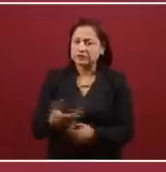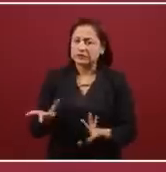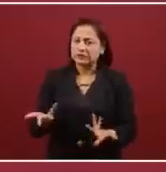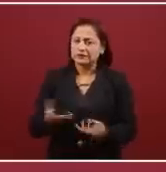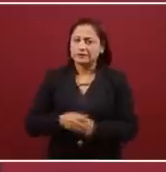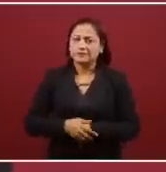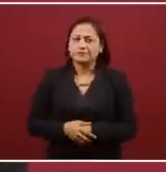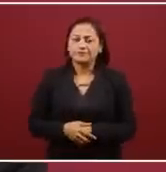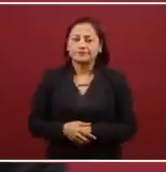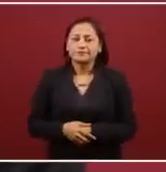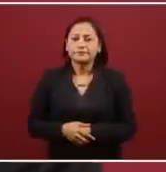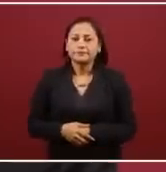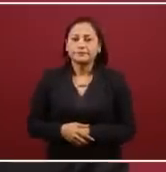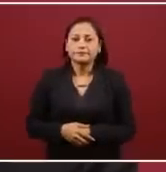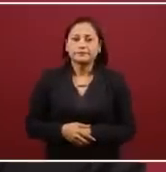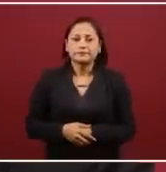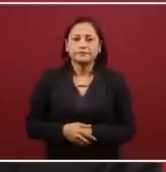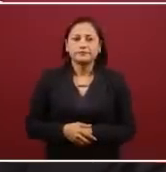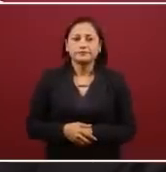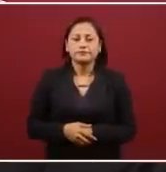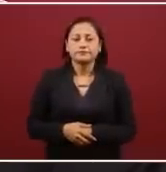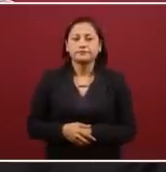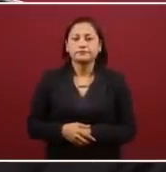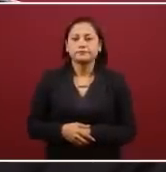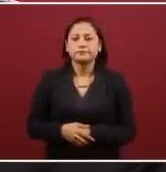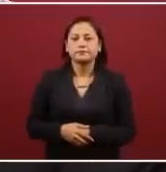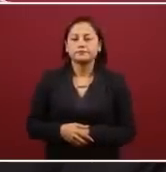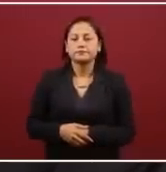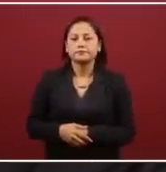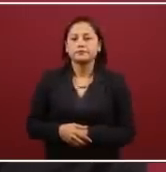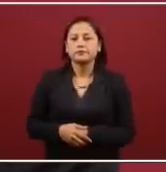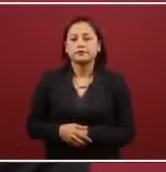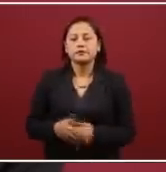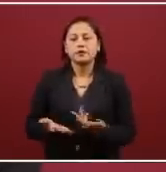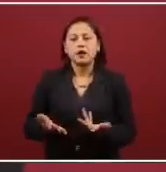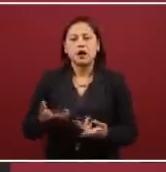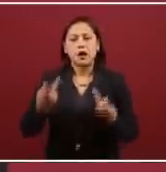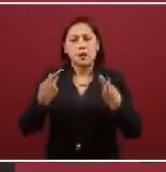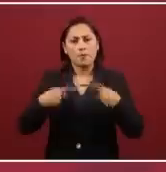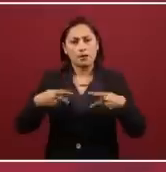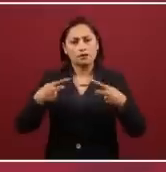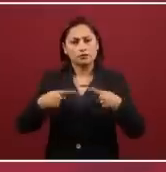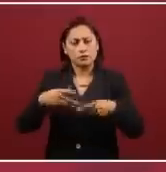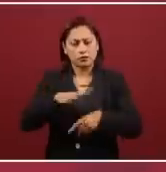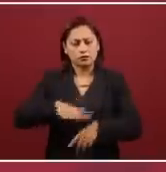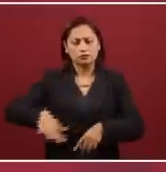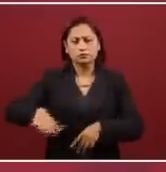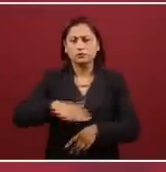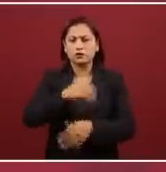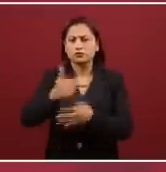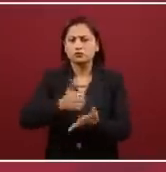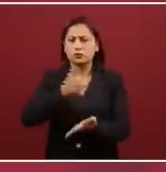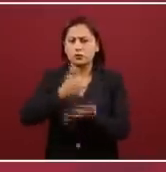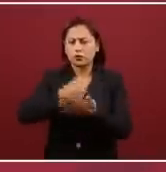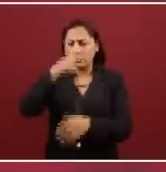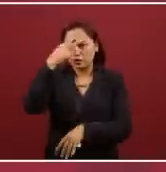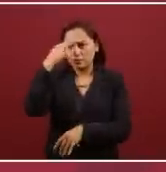hay mucha gente que vive en la Ciudad de México y que le queda más cerca